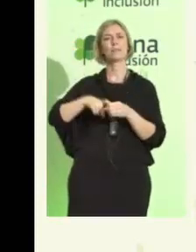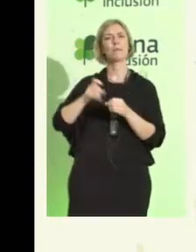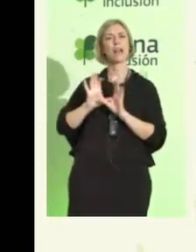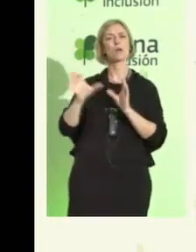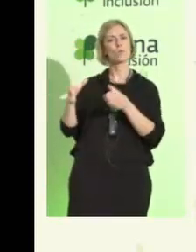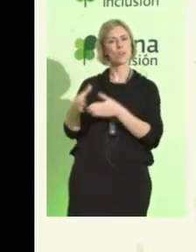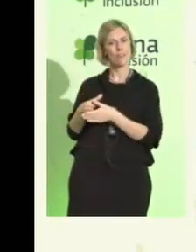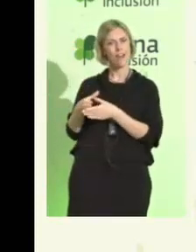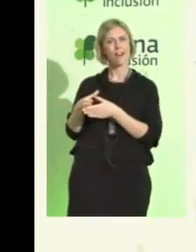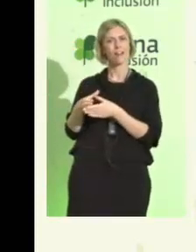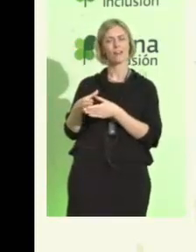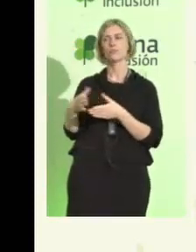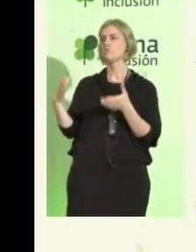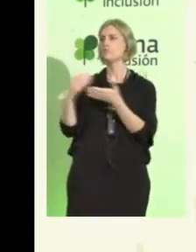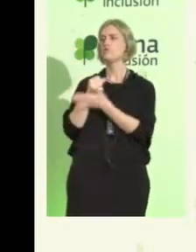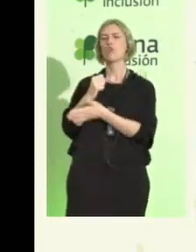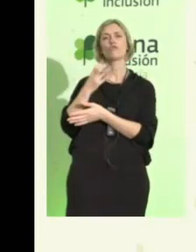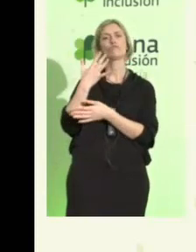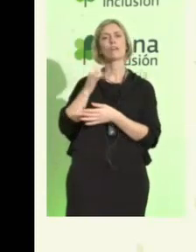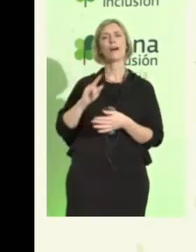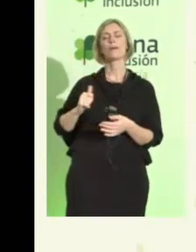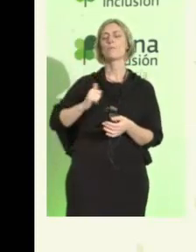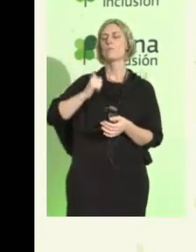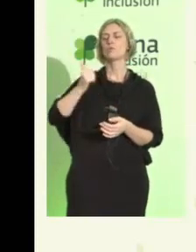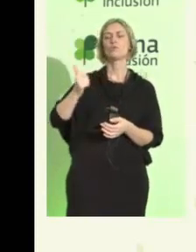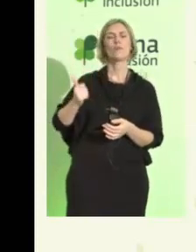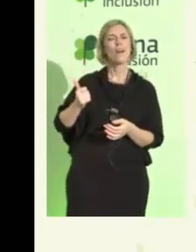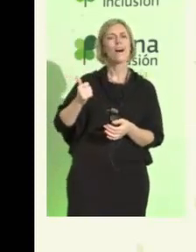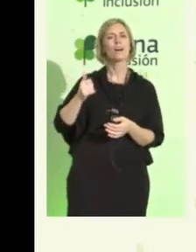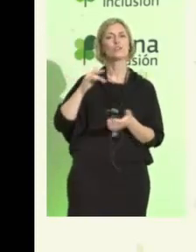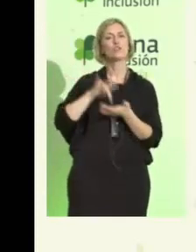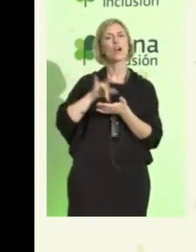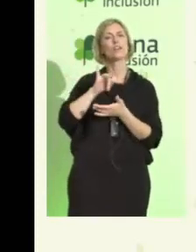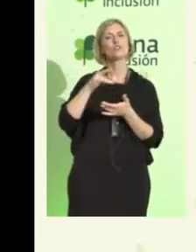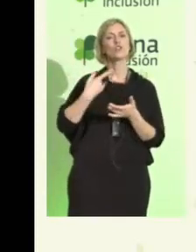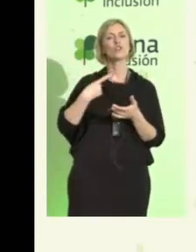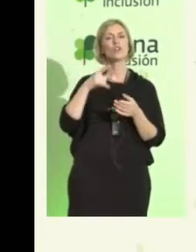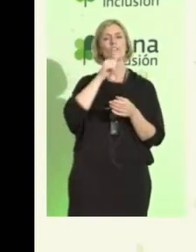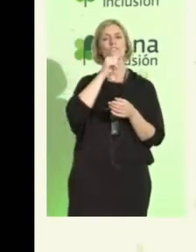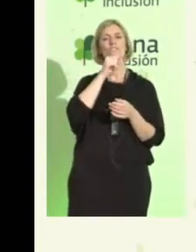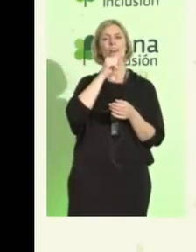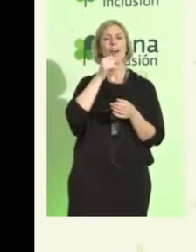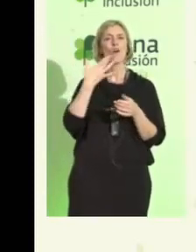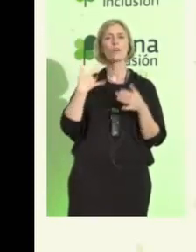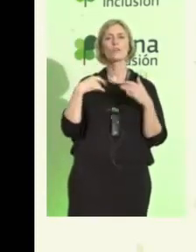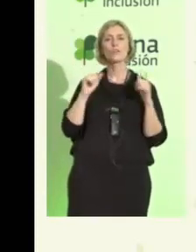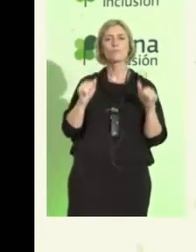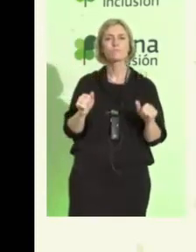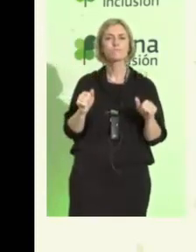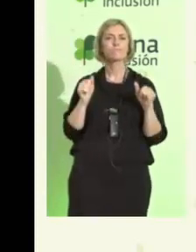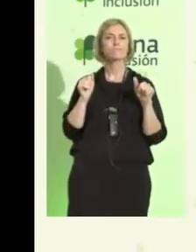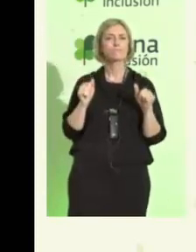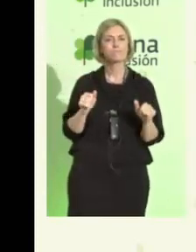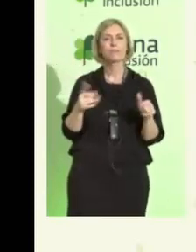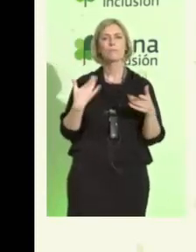esta oportunidad, esta posibilidad, cuando seamos viejecitos y estemos en nuestra mecedora, que todo el mundo tenga